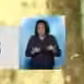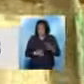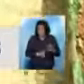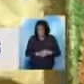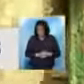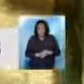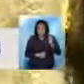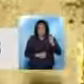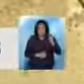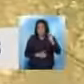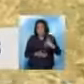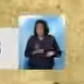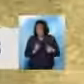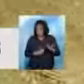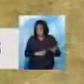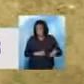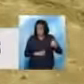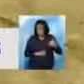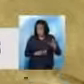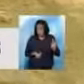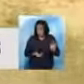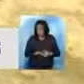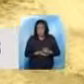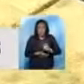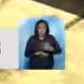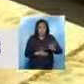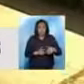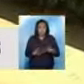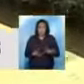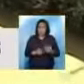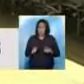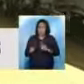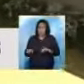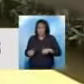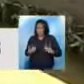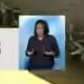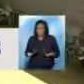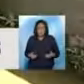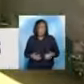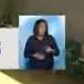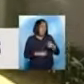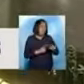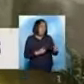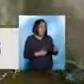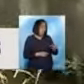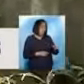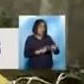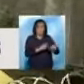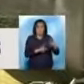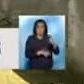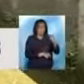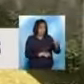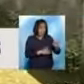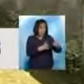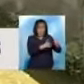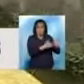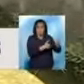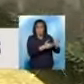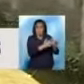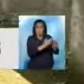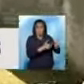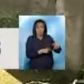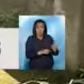digamos, orden de las autoridades correspondientes de su sector. Pero es imposible que estudien así. Básicamente están ubicados en los pabellones que se encuentran